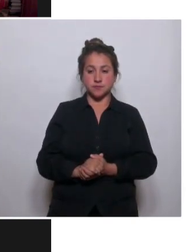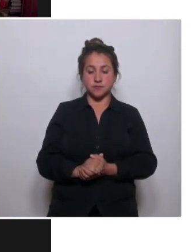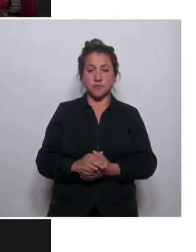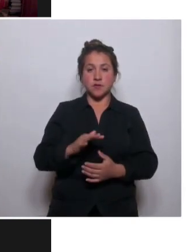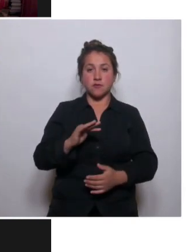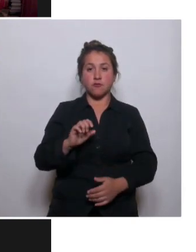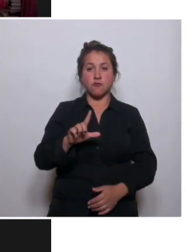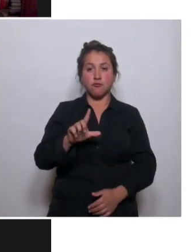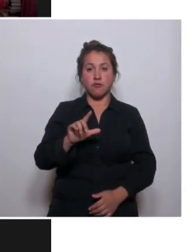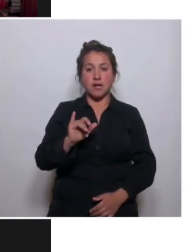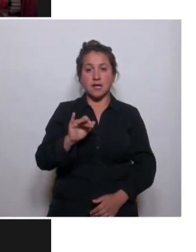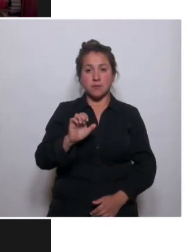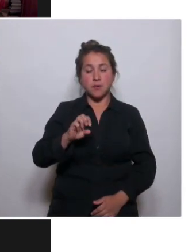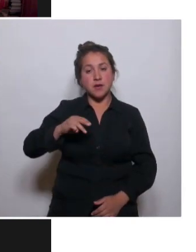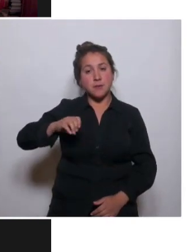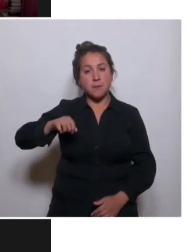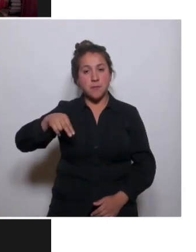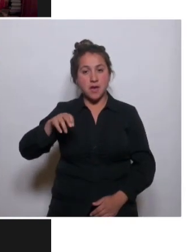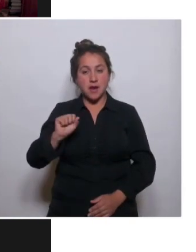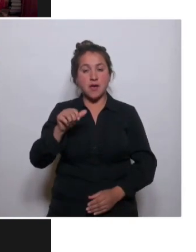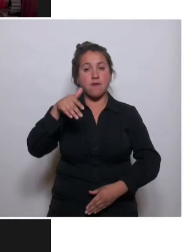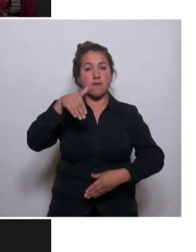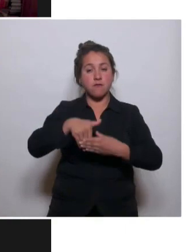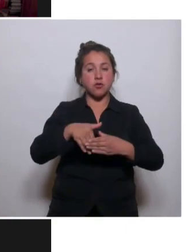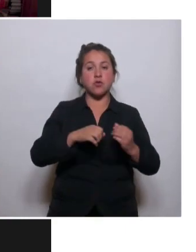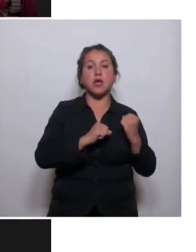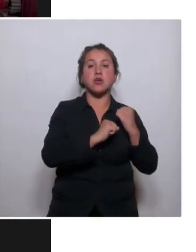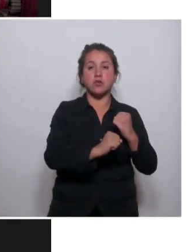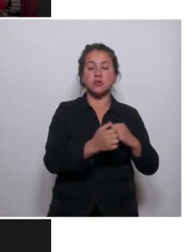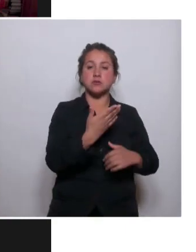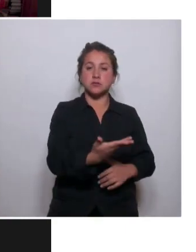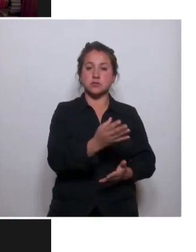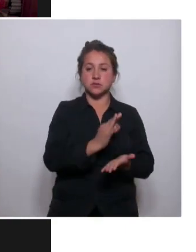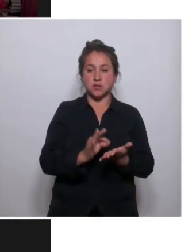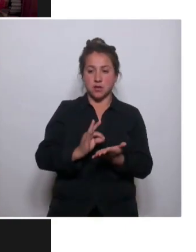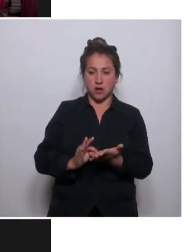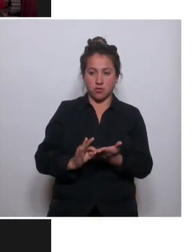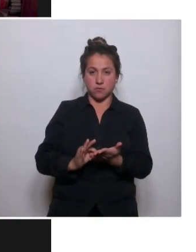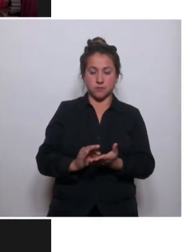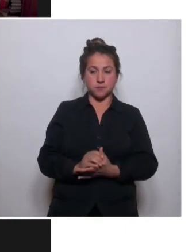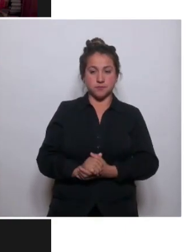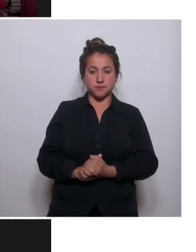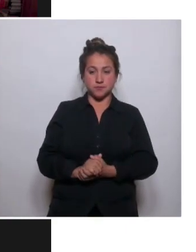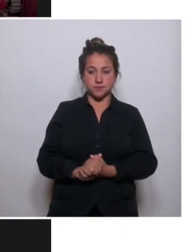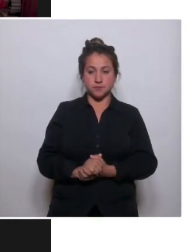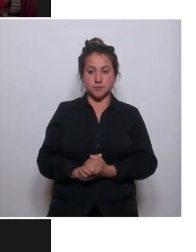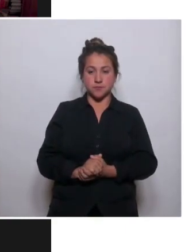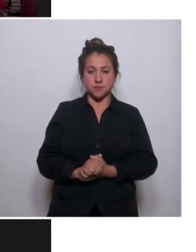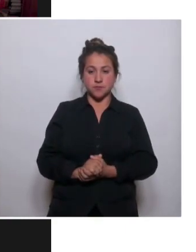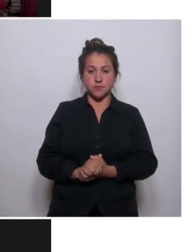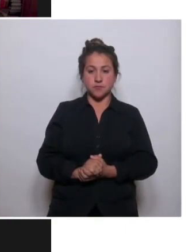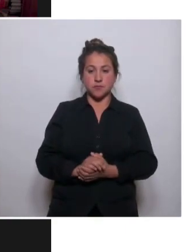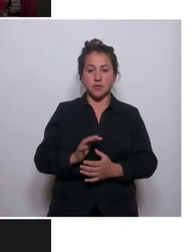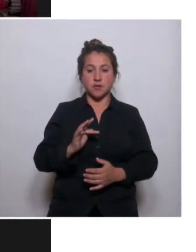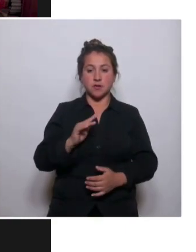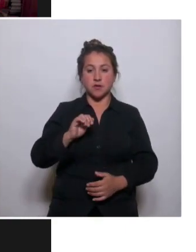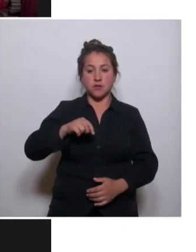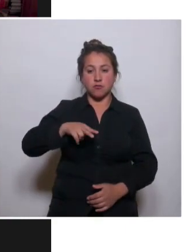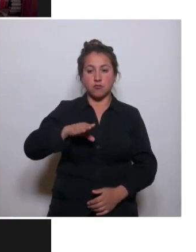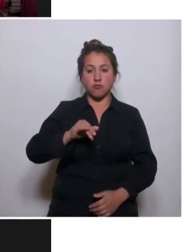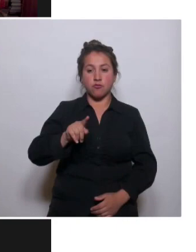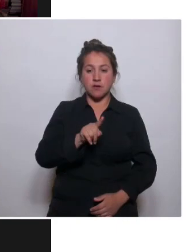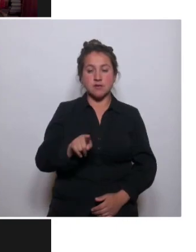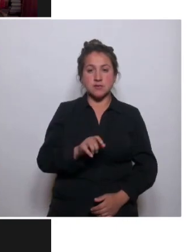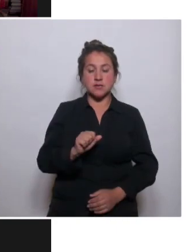Felipe Mena, ¿cómo vota? Voto en contra, señor secretario. Señora Francisca Linconao, ¿cómo